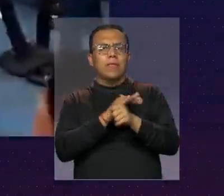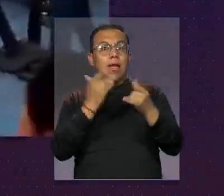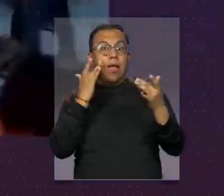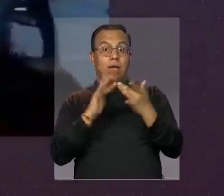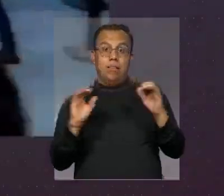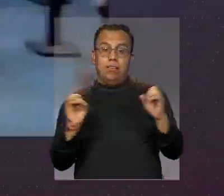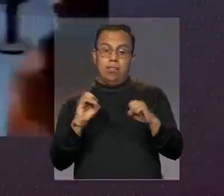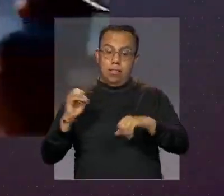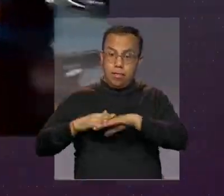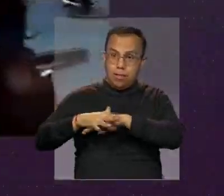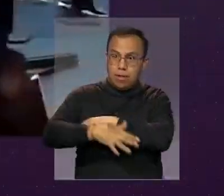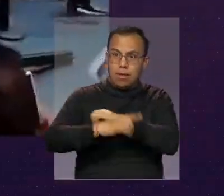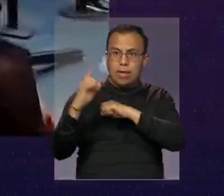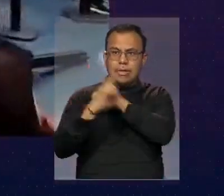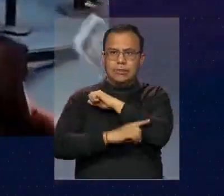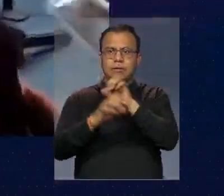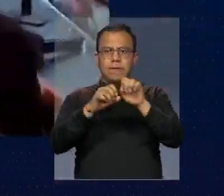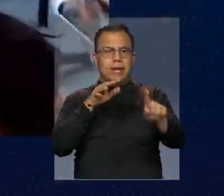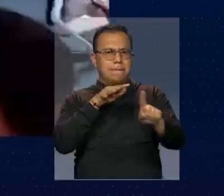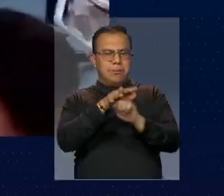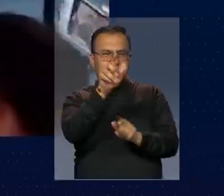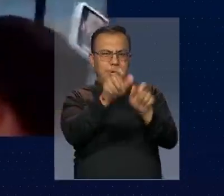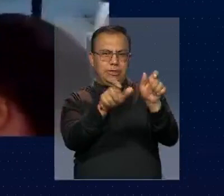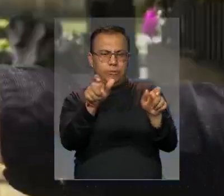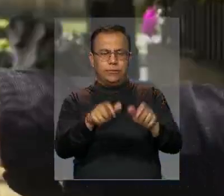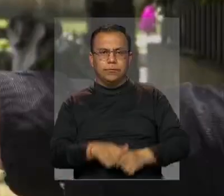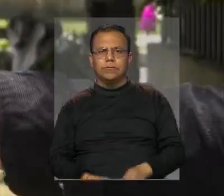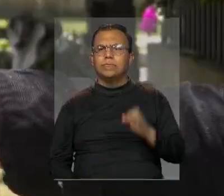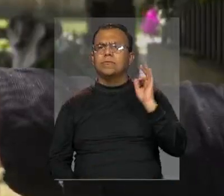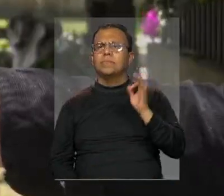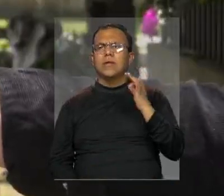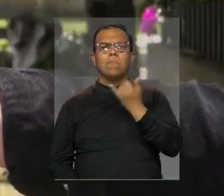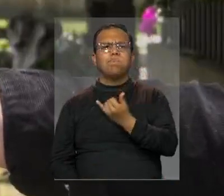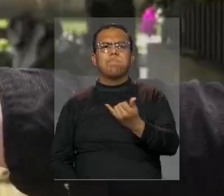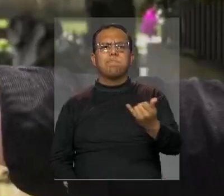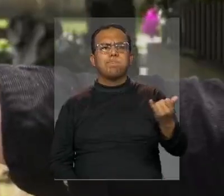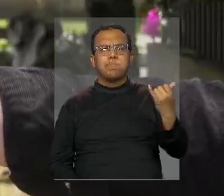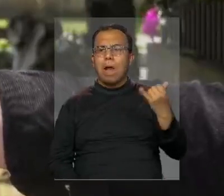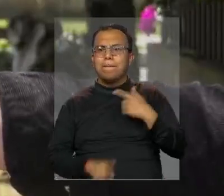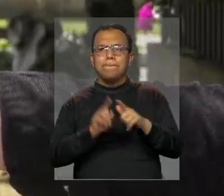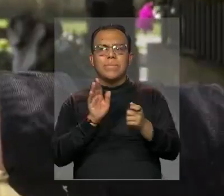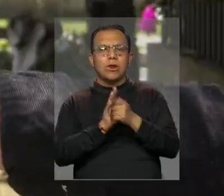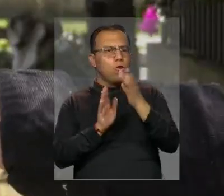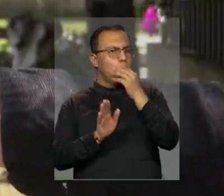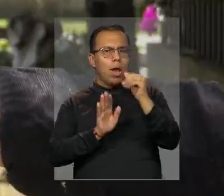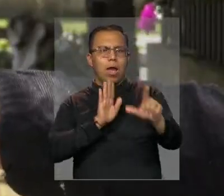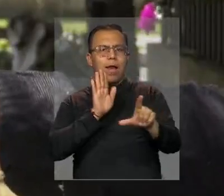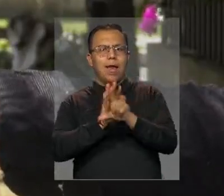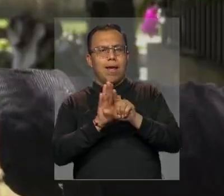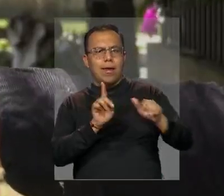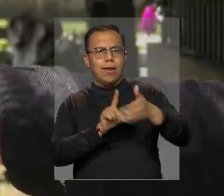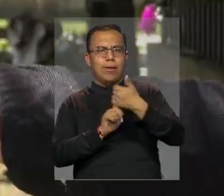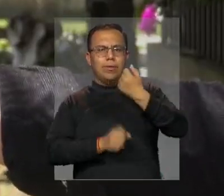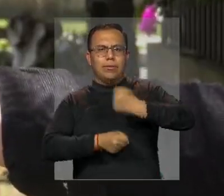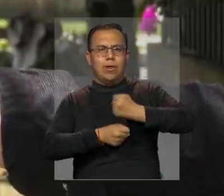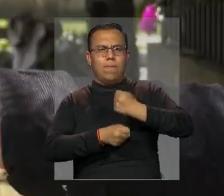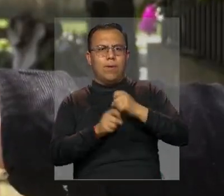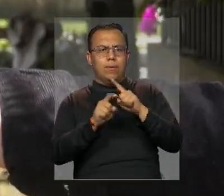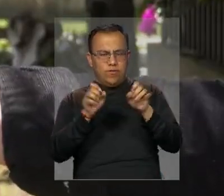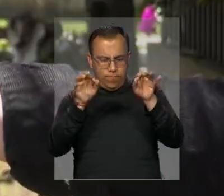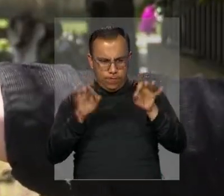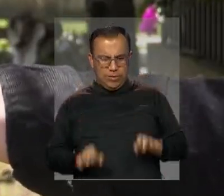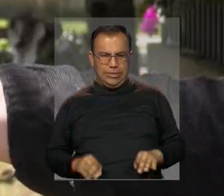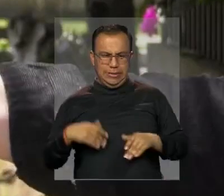una consecuencia legal para los agresores. Siempre ha existido, pero no hay una ley que proteja a los trabajadores de